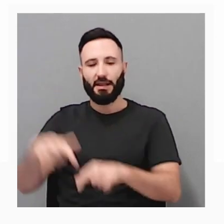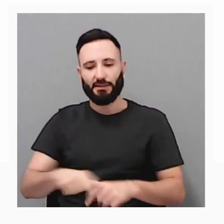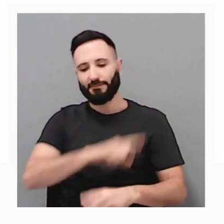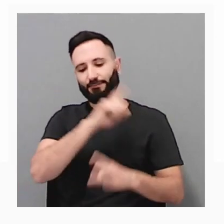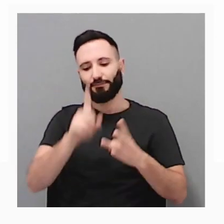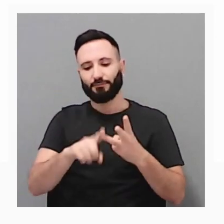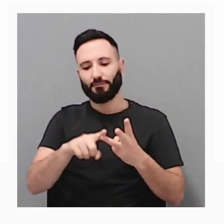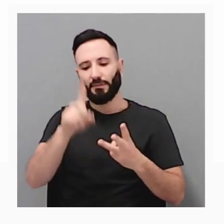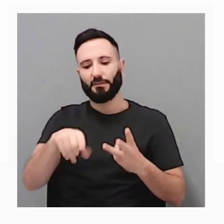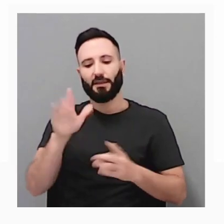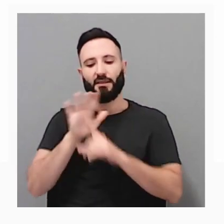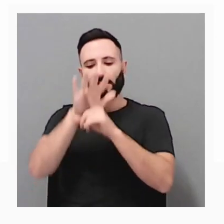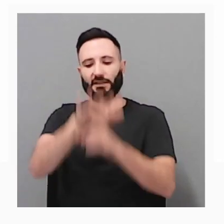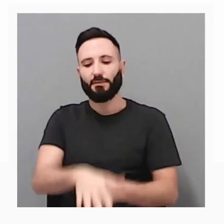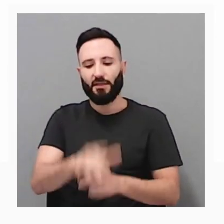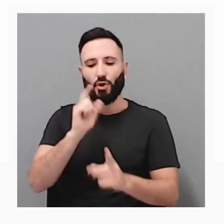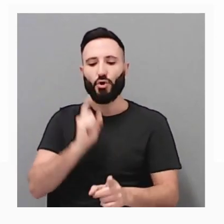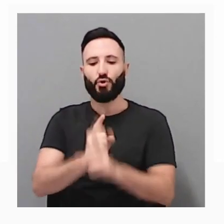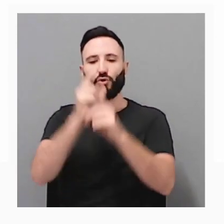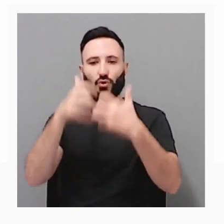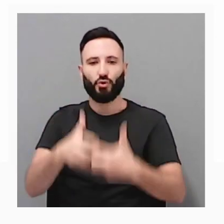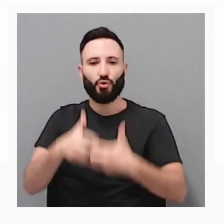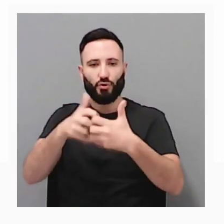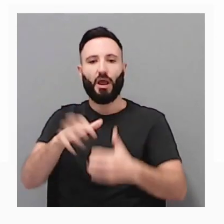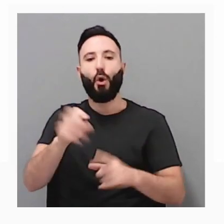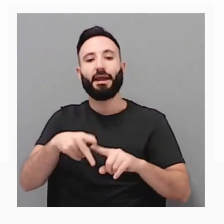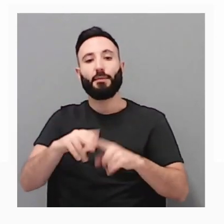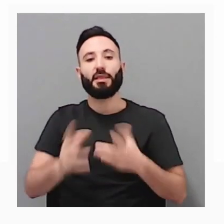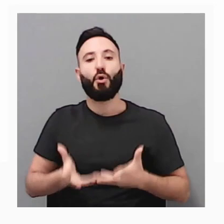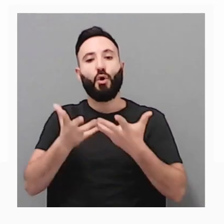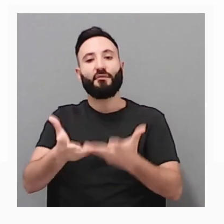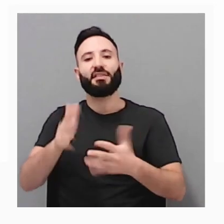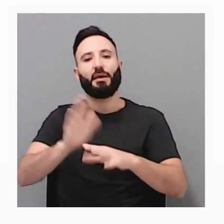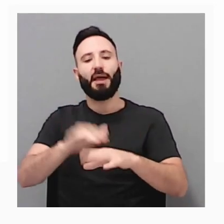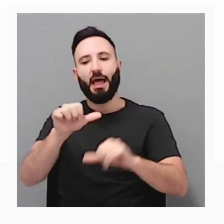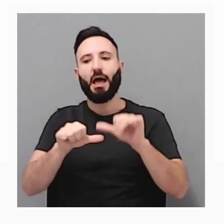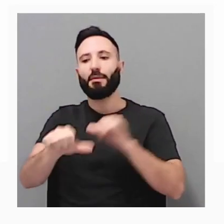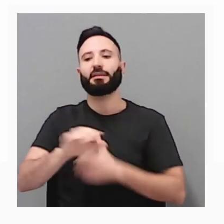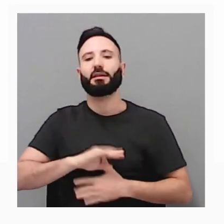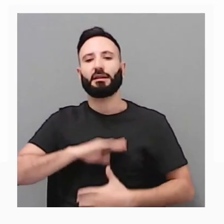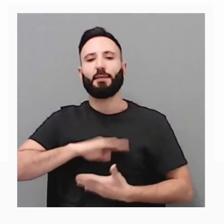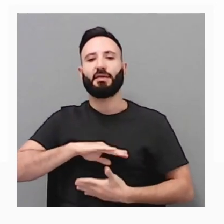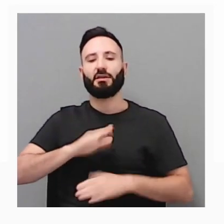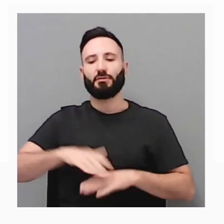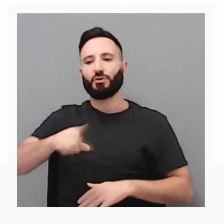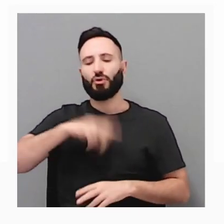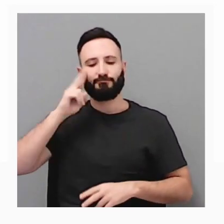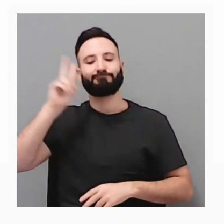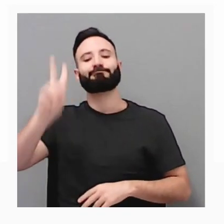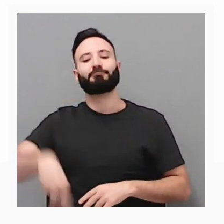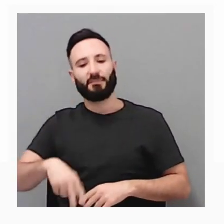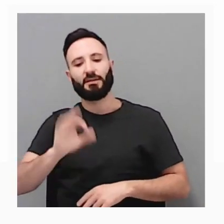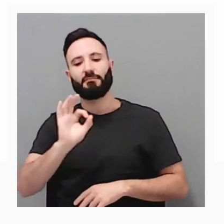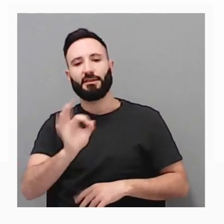la discriminación ofreciendo herramientas para que seamos capaces de reconocer y actuar ante situaciones